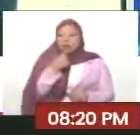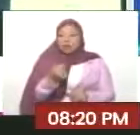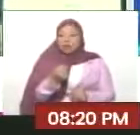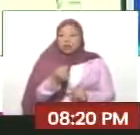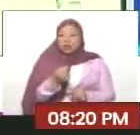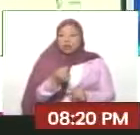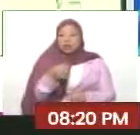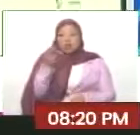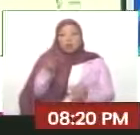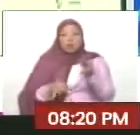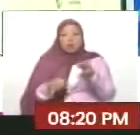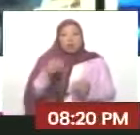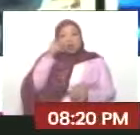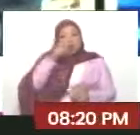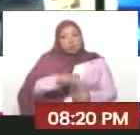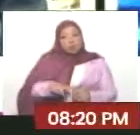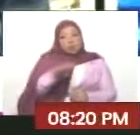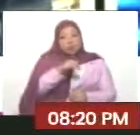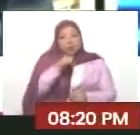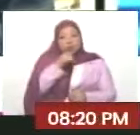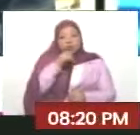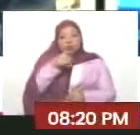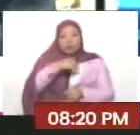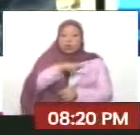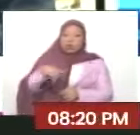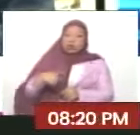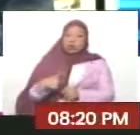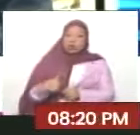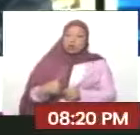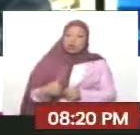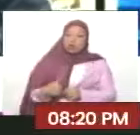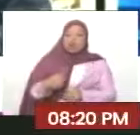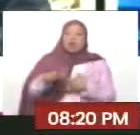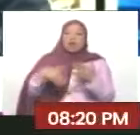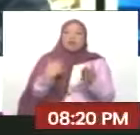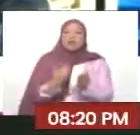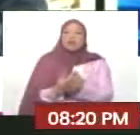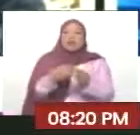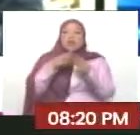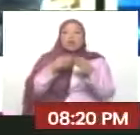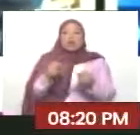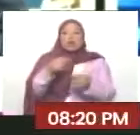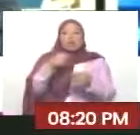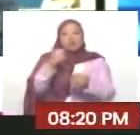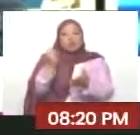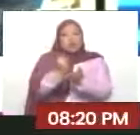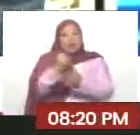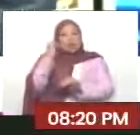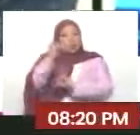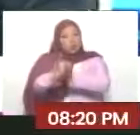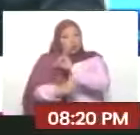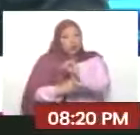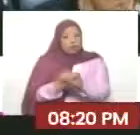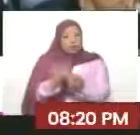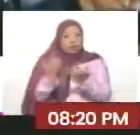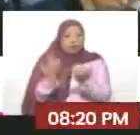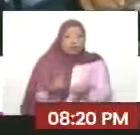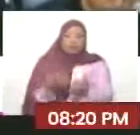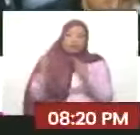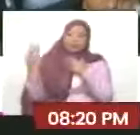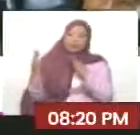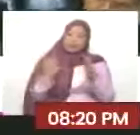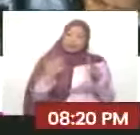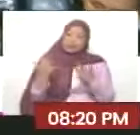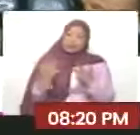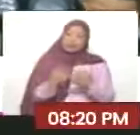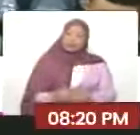sencillamente la consigna del pueblo. El exequivo es nuestro, la llevaremos a todas las instancias internacionales en su momento. Así es,